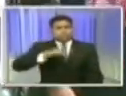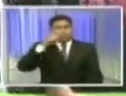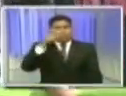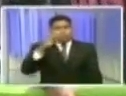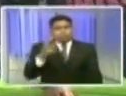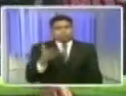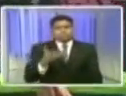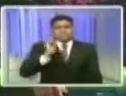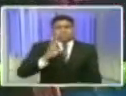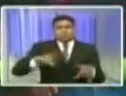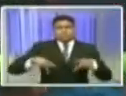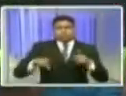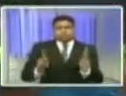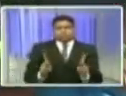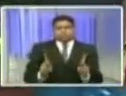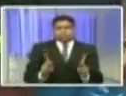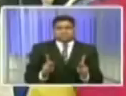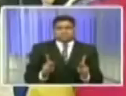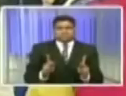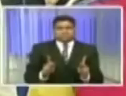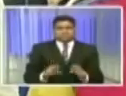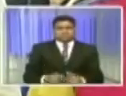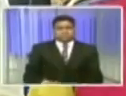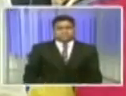la oportunidad